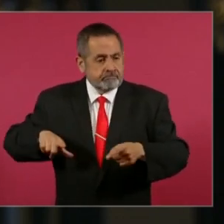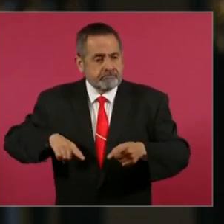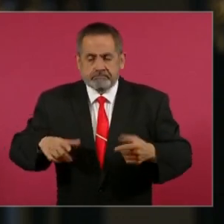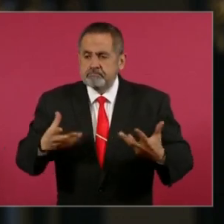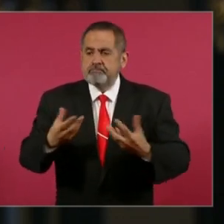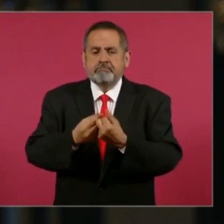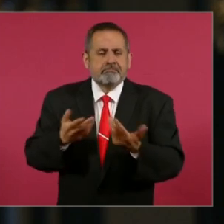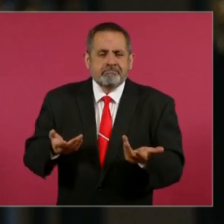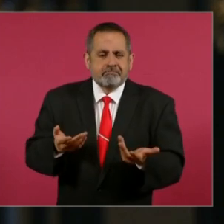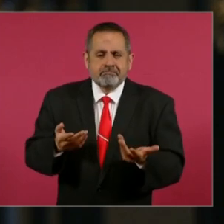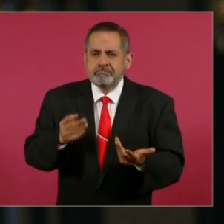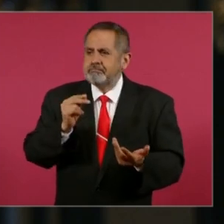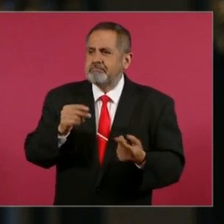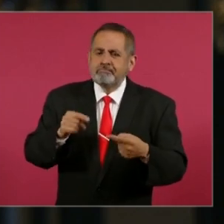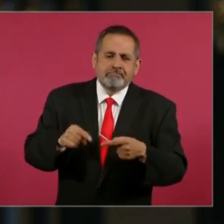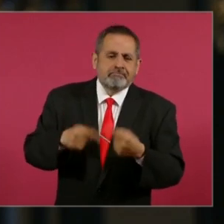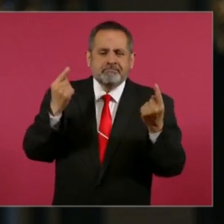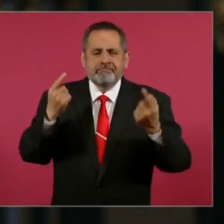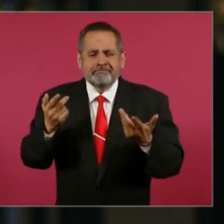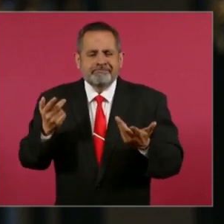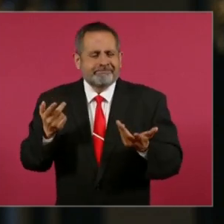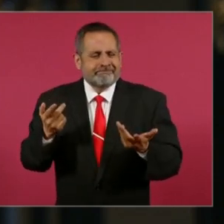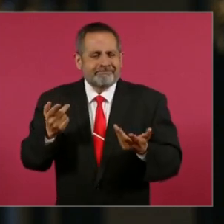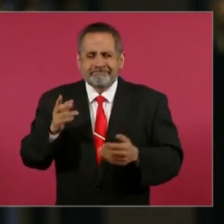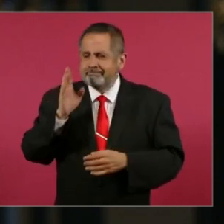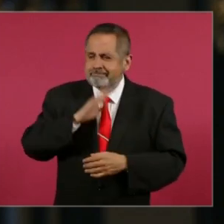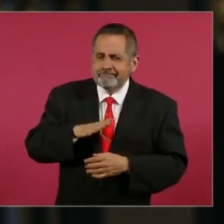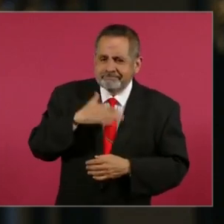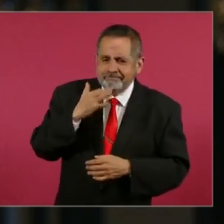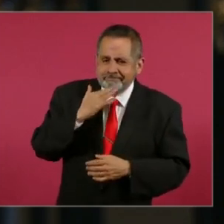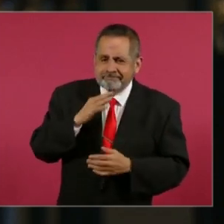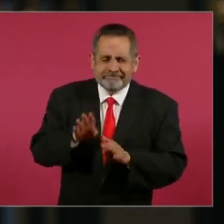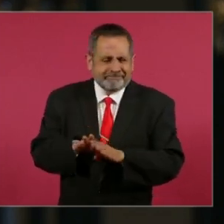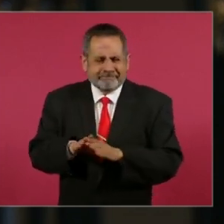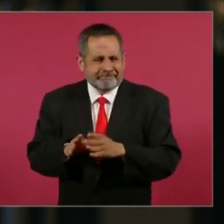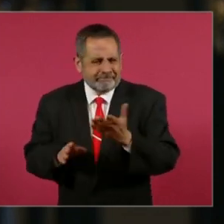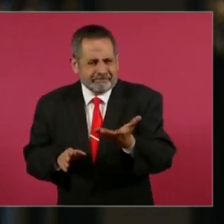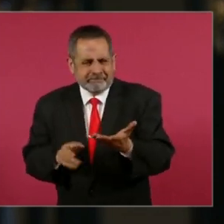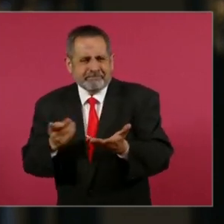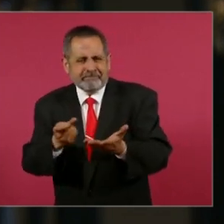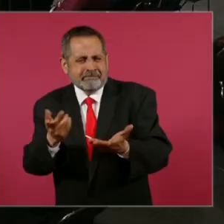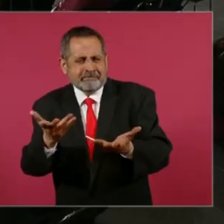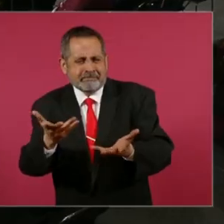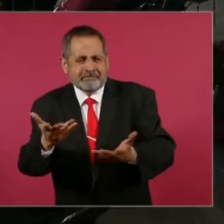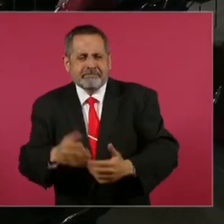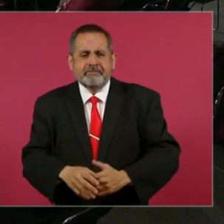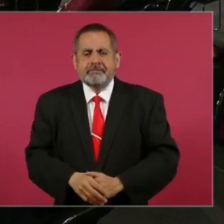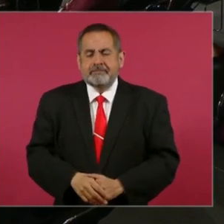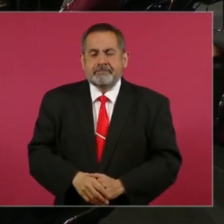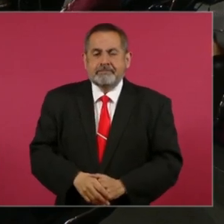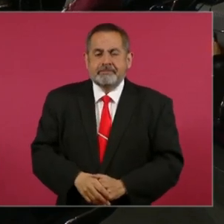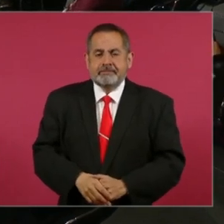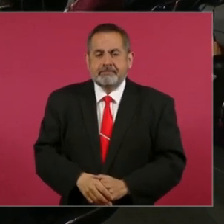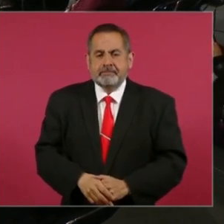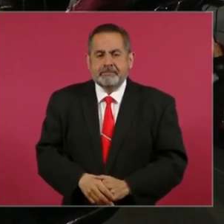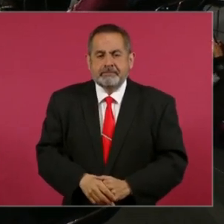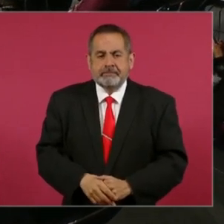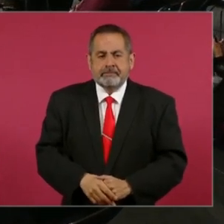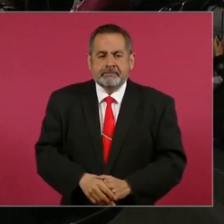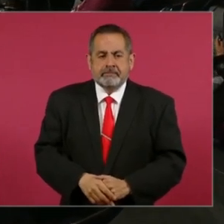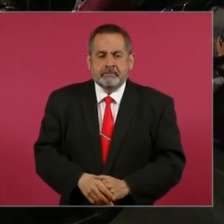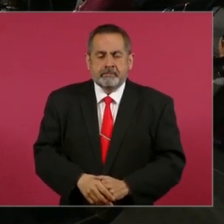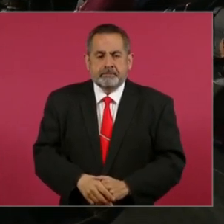signifique, insisto, acuerdos mal hechos o acuerdos incumplidos por parte de los gobiernos. Pues yo creo